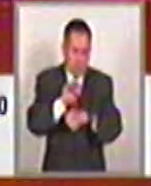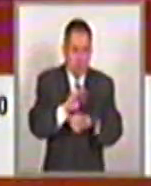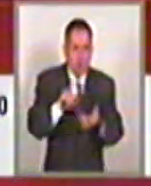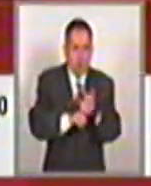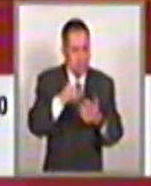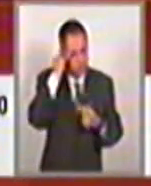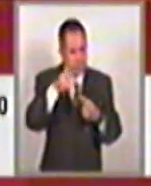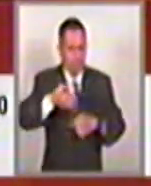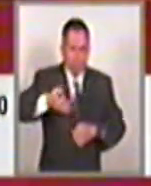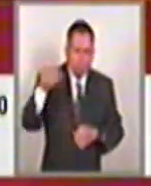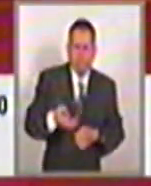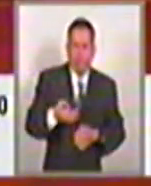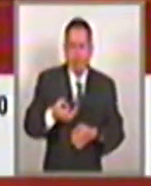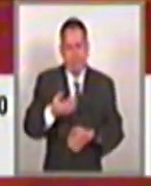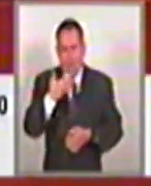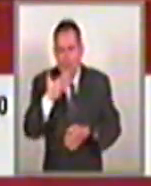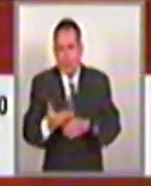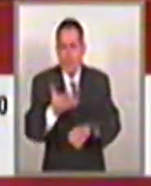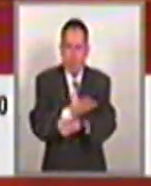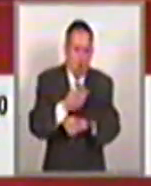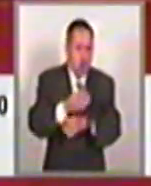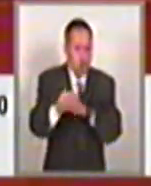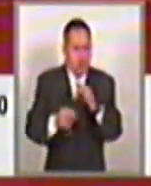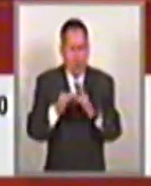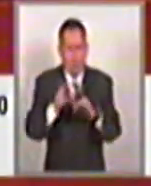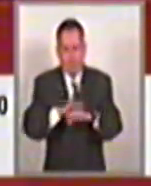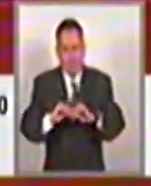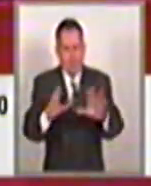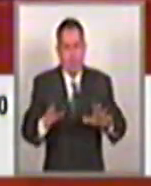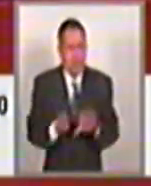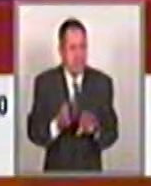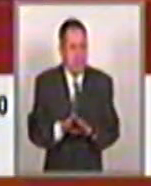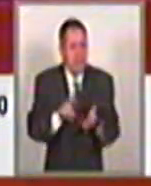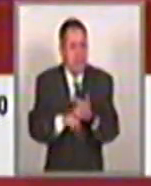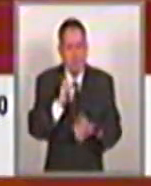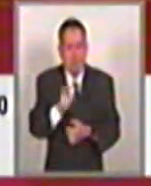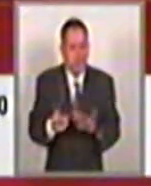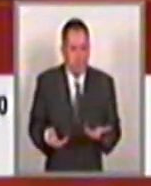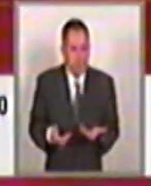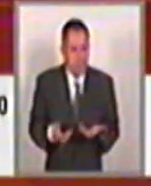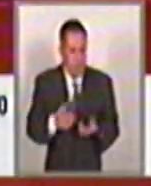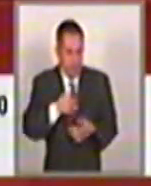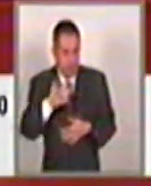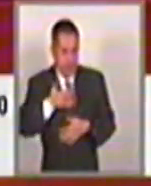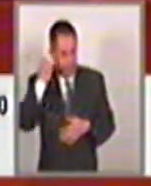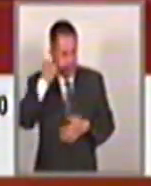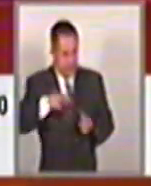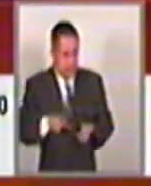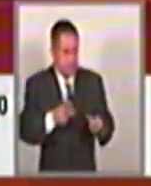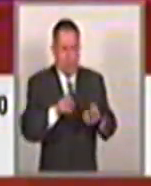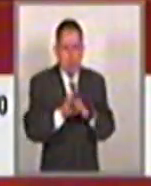con los criterios de eficacia, eficiencia, economía, transparencia, solamente estamos hablando de la compra de